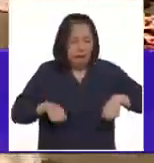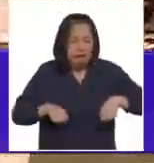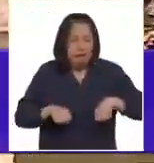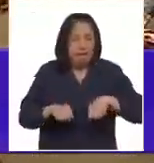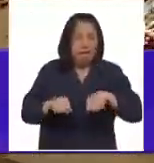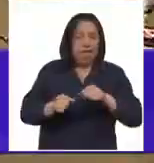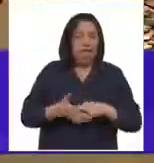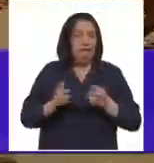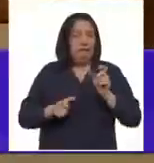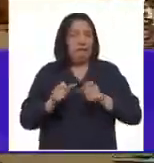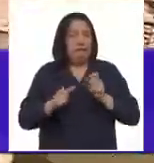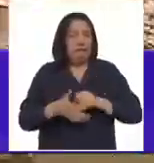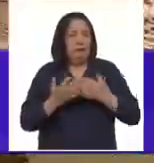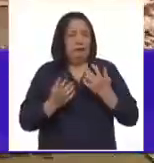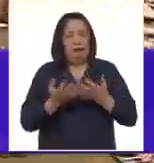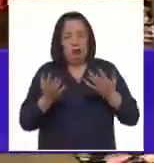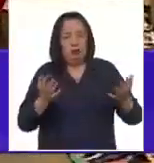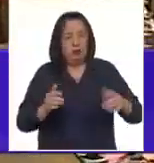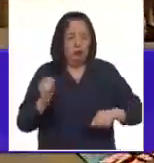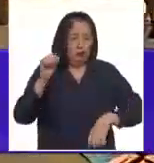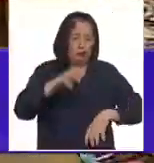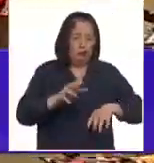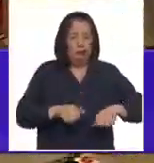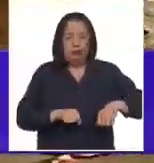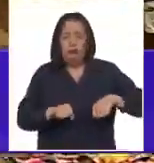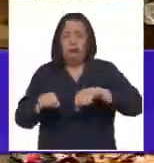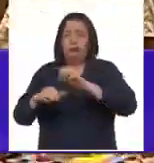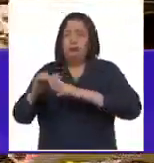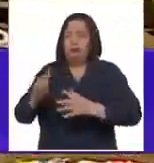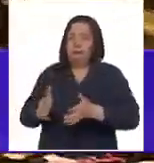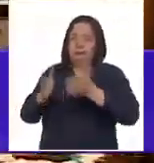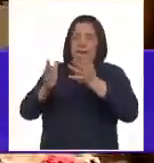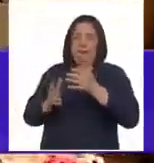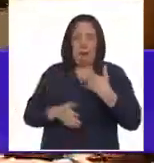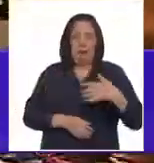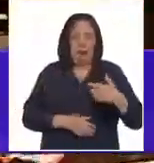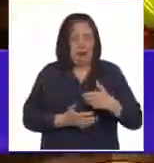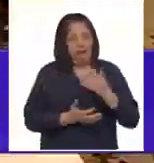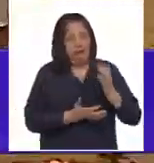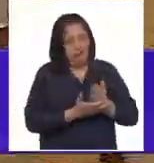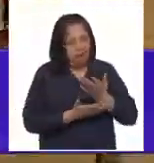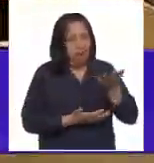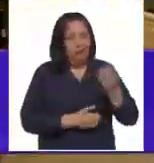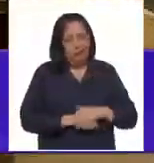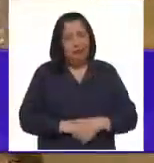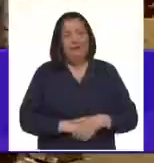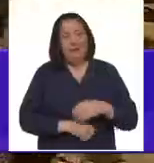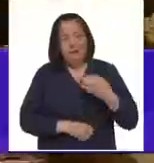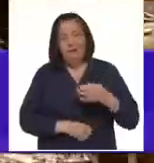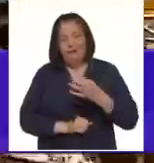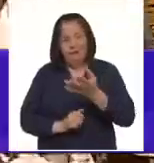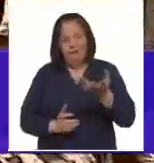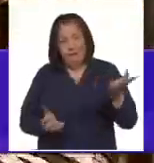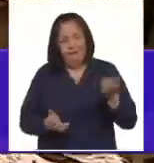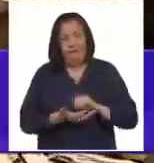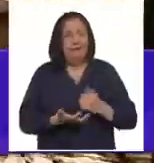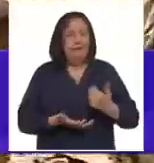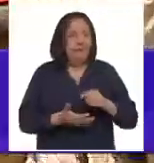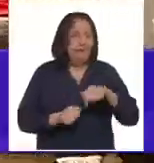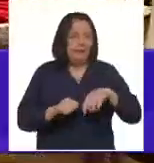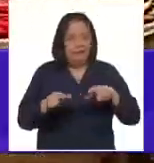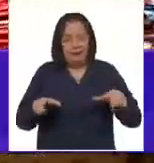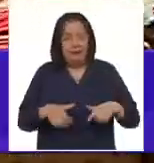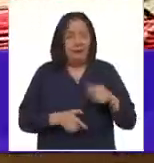carreta, ¿no? Que están ahí con toda la mercadería llevando a las galerías. Ese es un problema que frecuentemente, pues, afecta a esta zona, pero